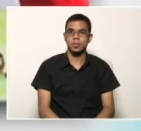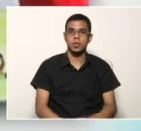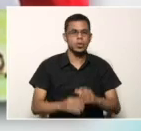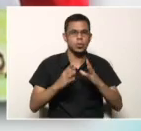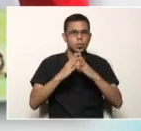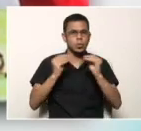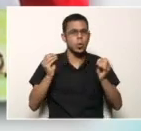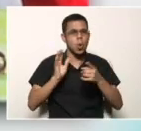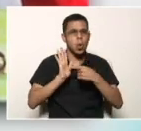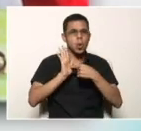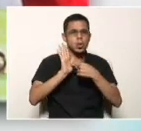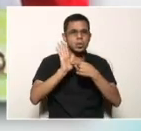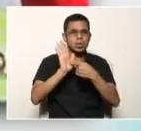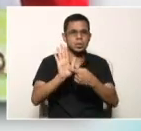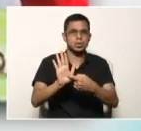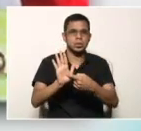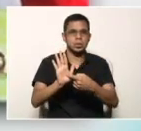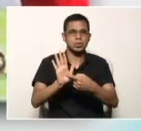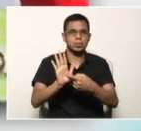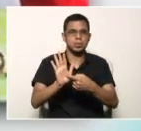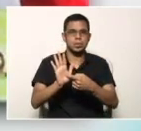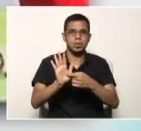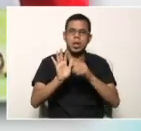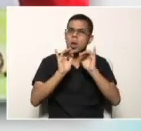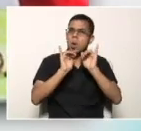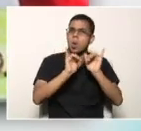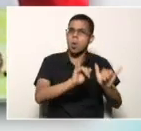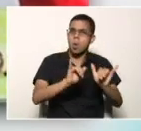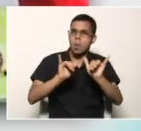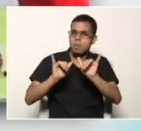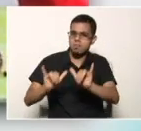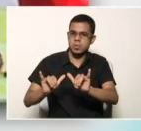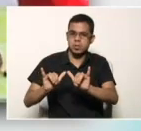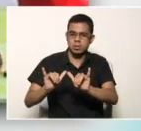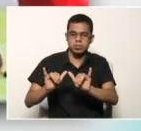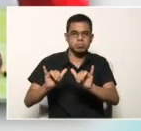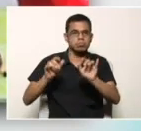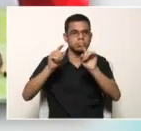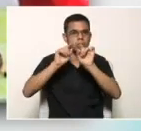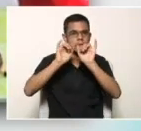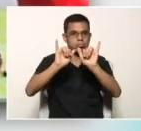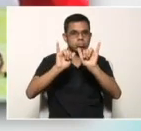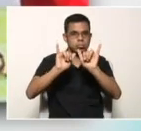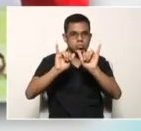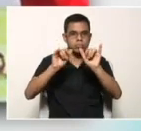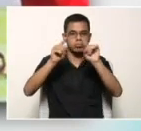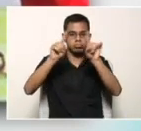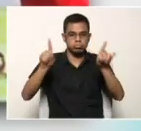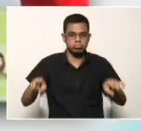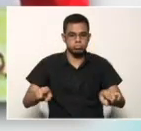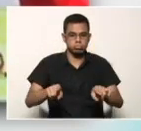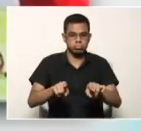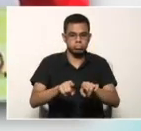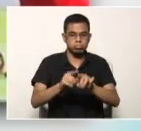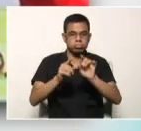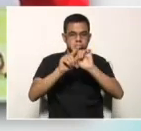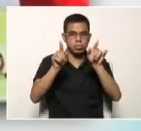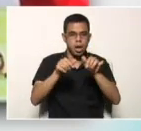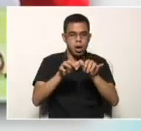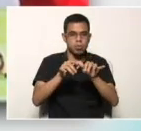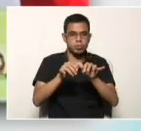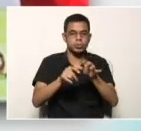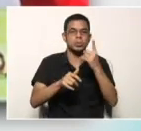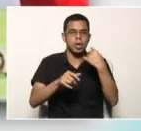la tarjeta madre, es lo mismo que usted tiene en su computadora. Esto es para que sea más fácil